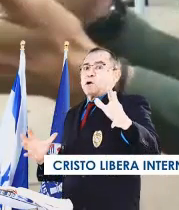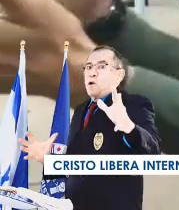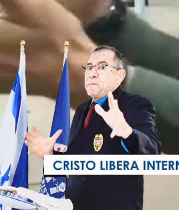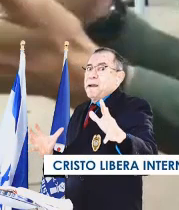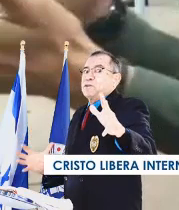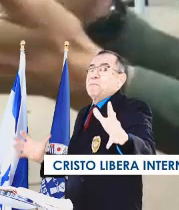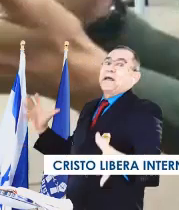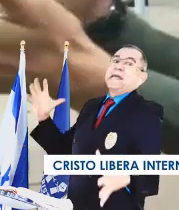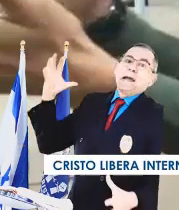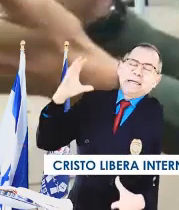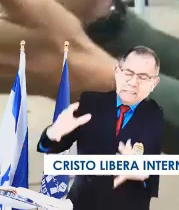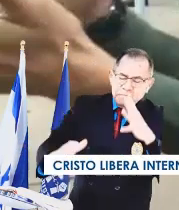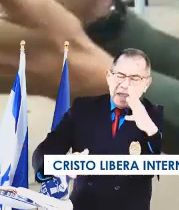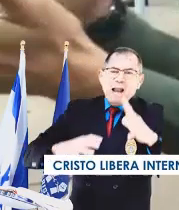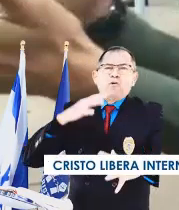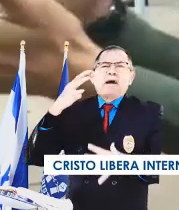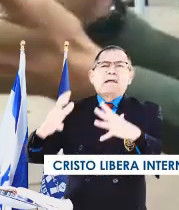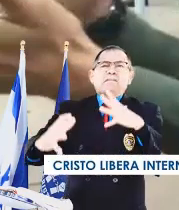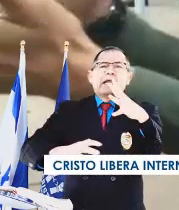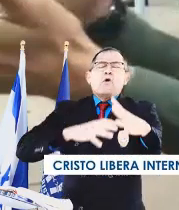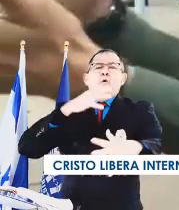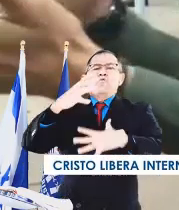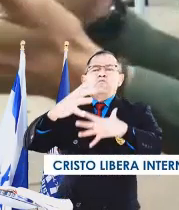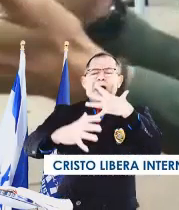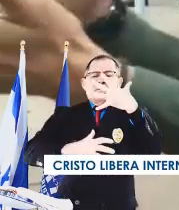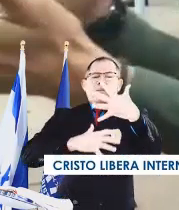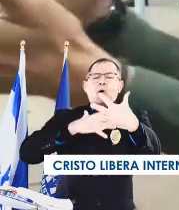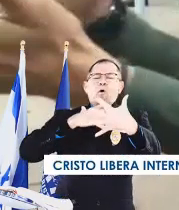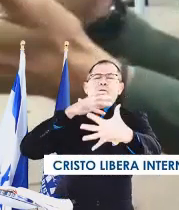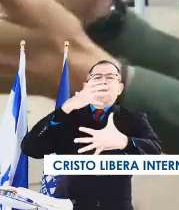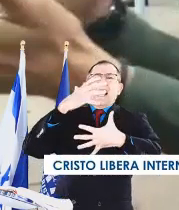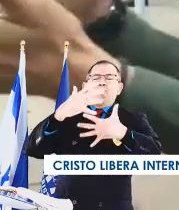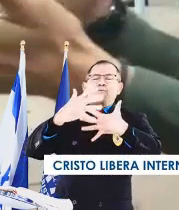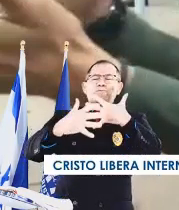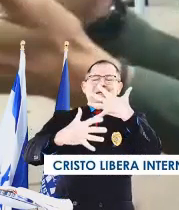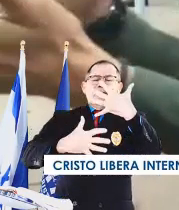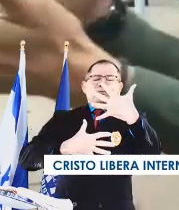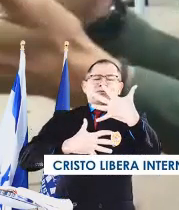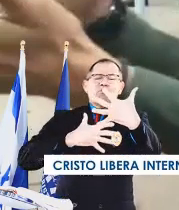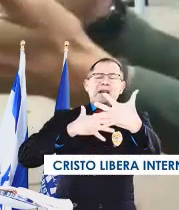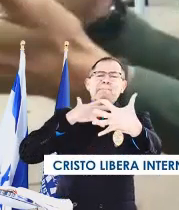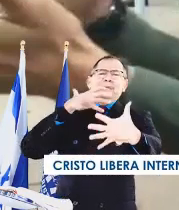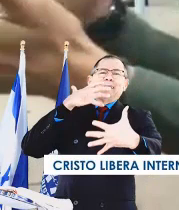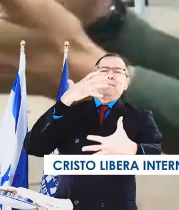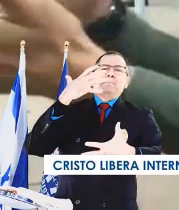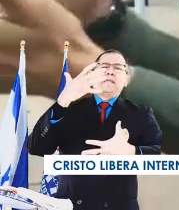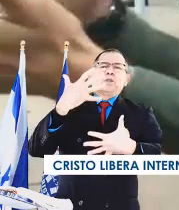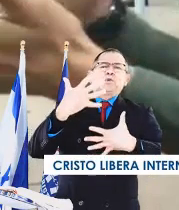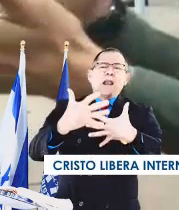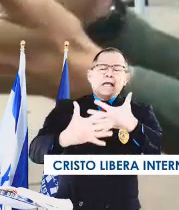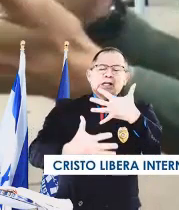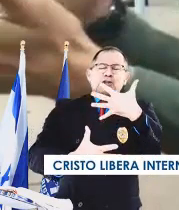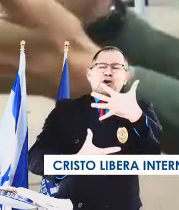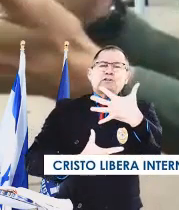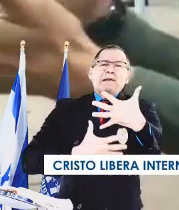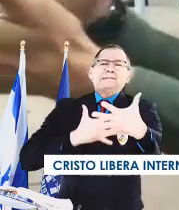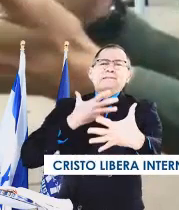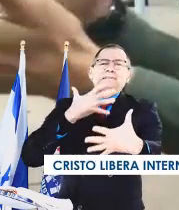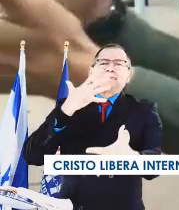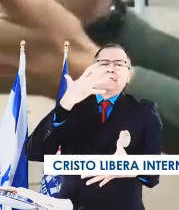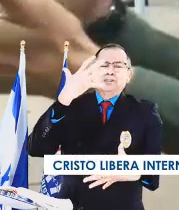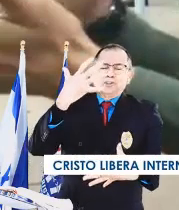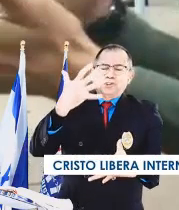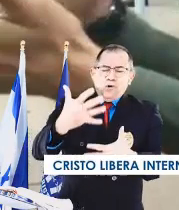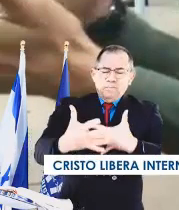los de Colombia algo grande una bola un tsunami espiritual Dios